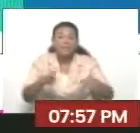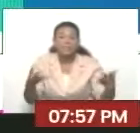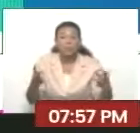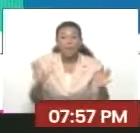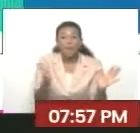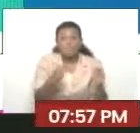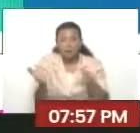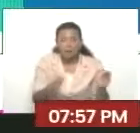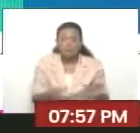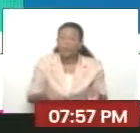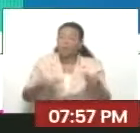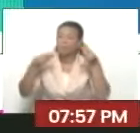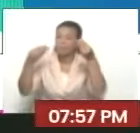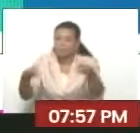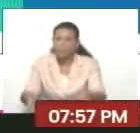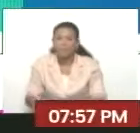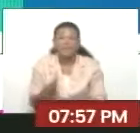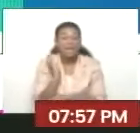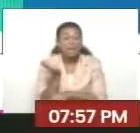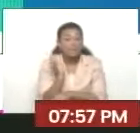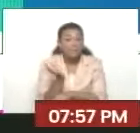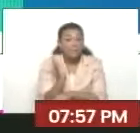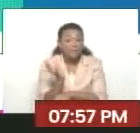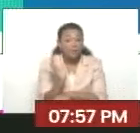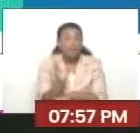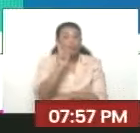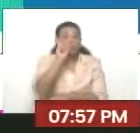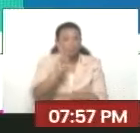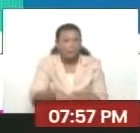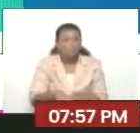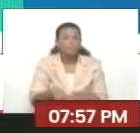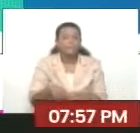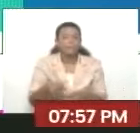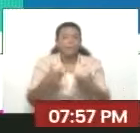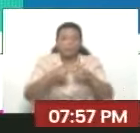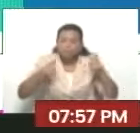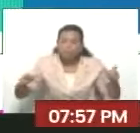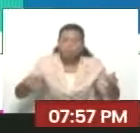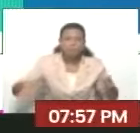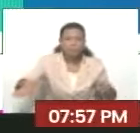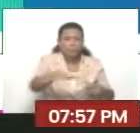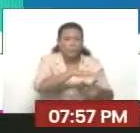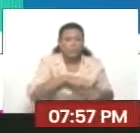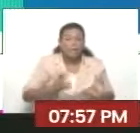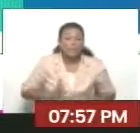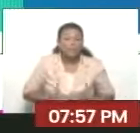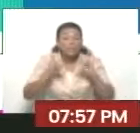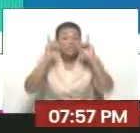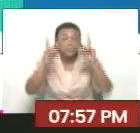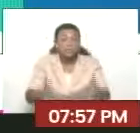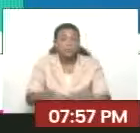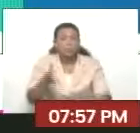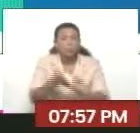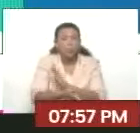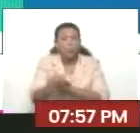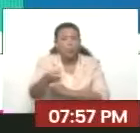marzo. Y asamblea general para tomar decisiones